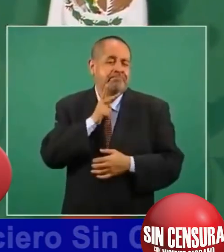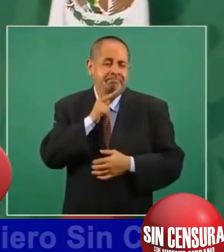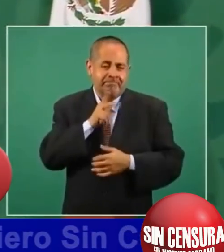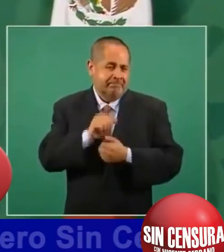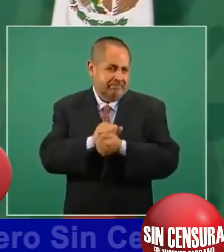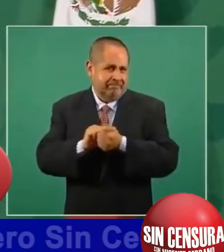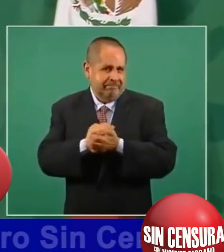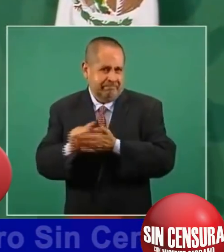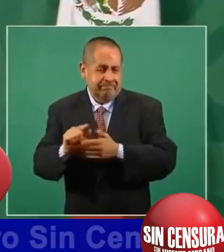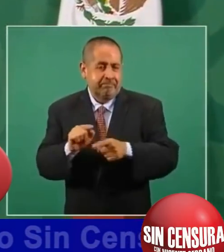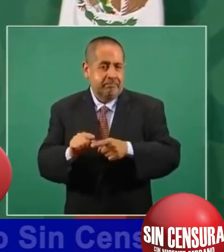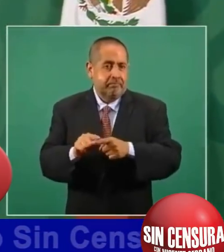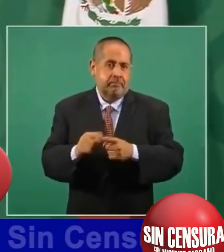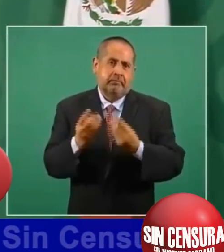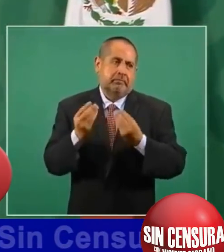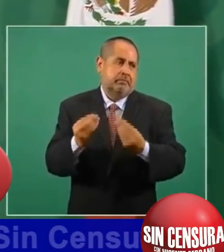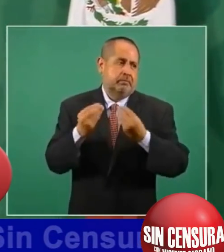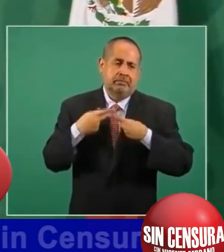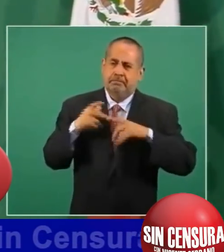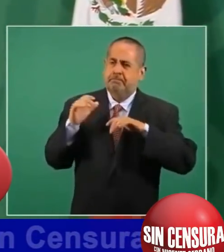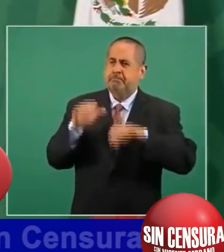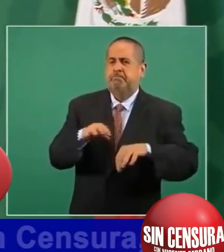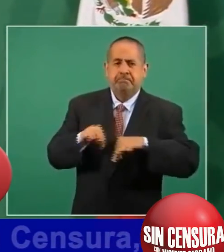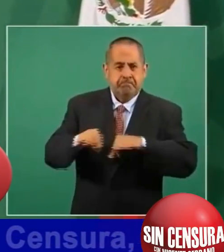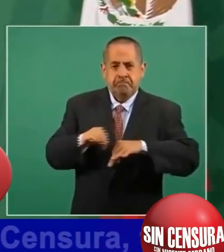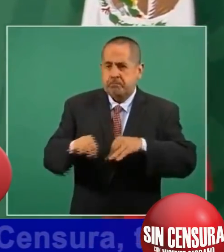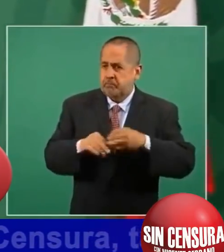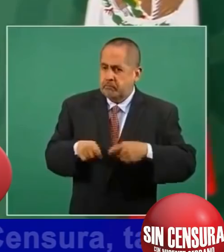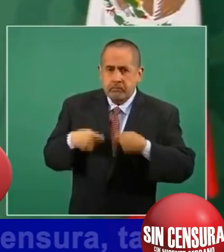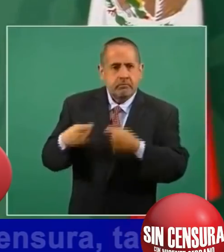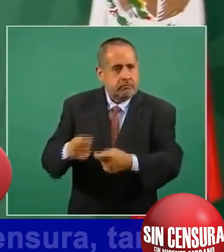una obra de infraestructura?